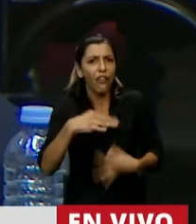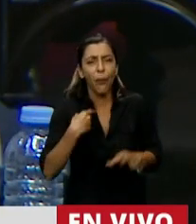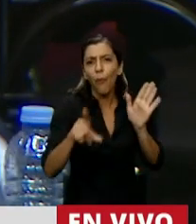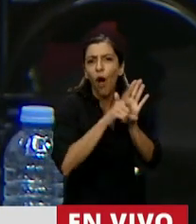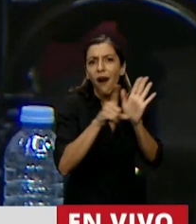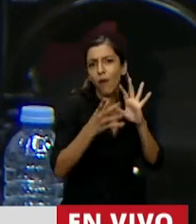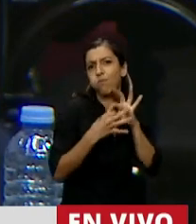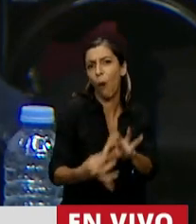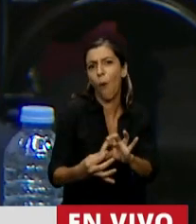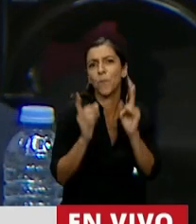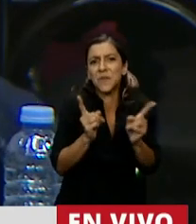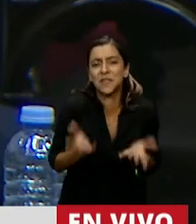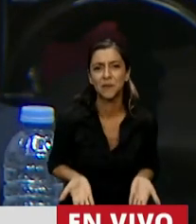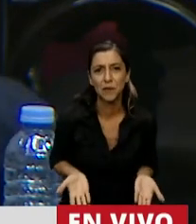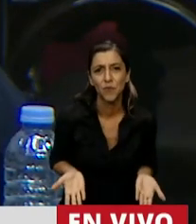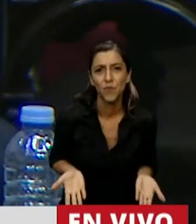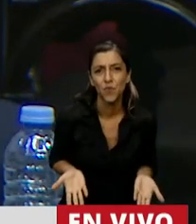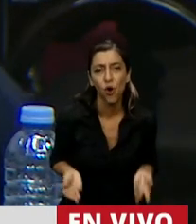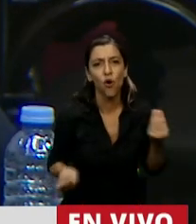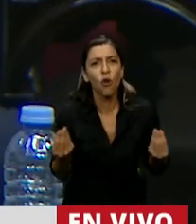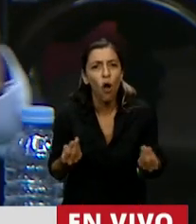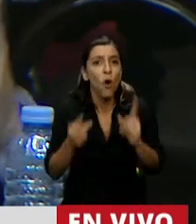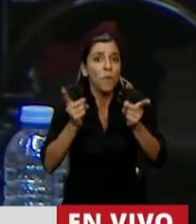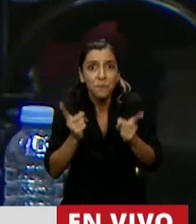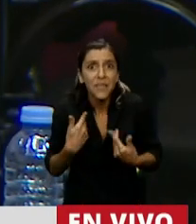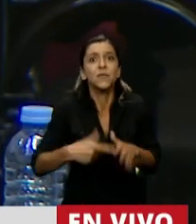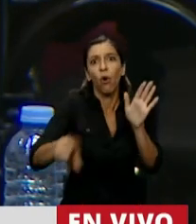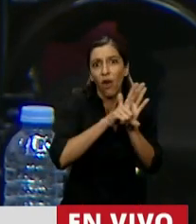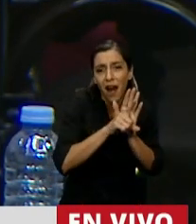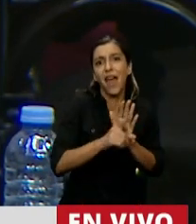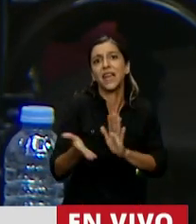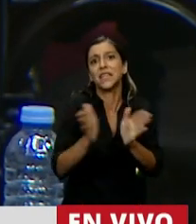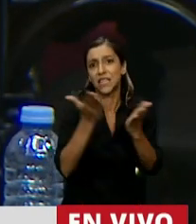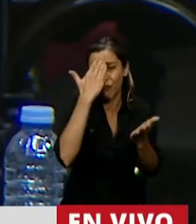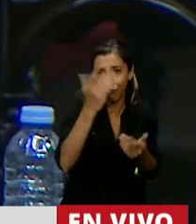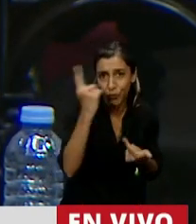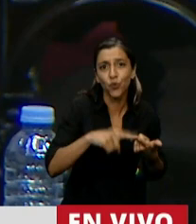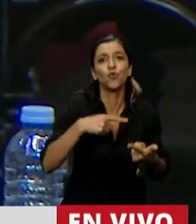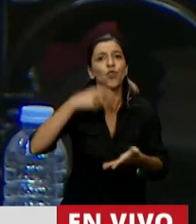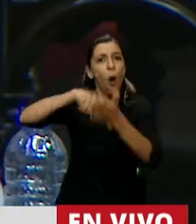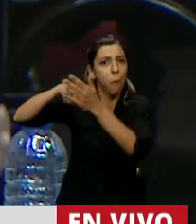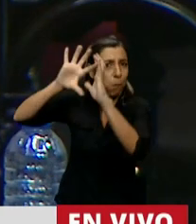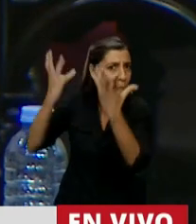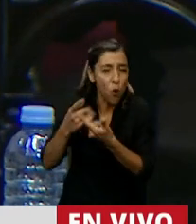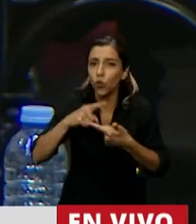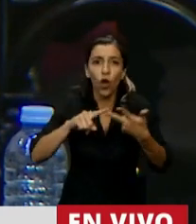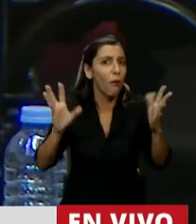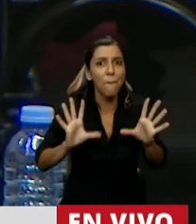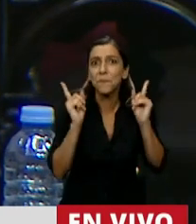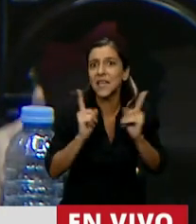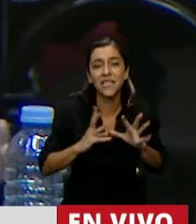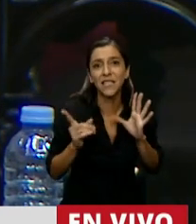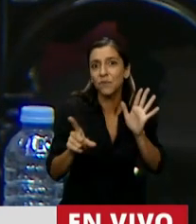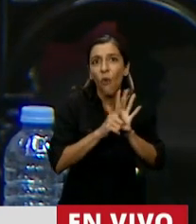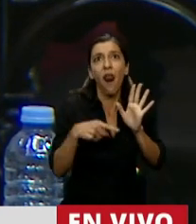a estos parámetros de estos principios declaraciones derechos que establece la constitución y no solamente la constitución nacional